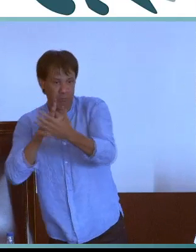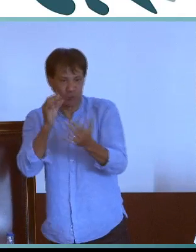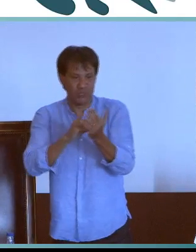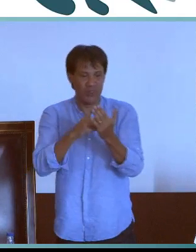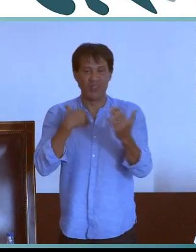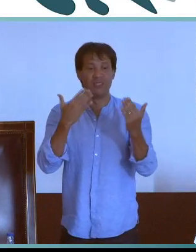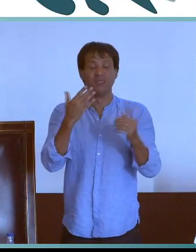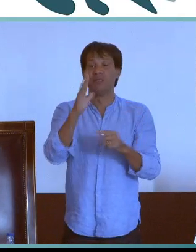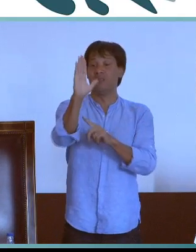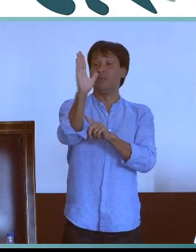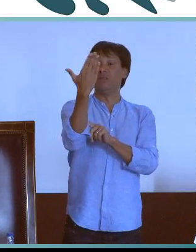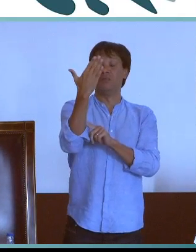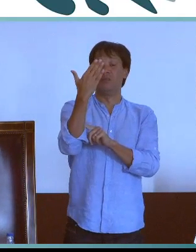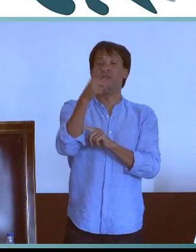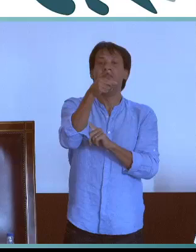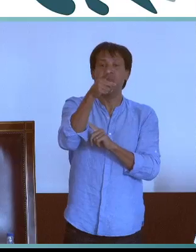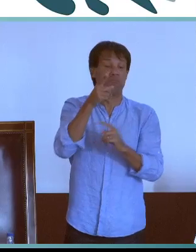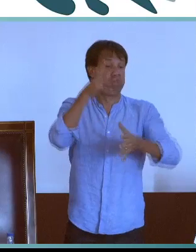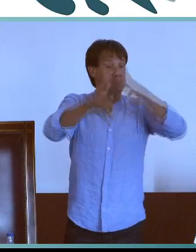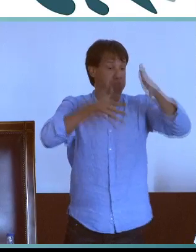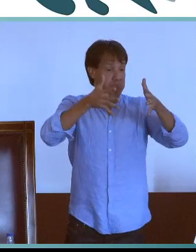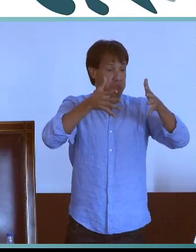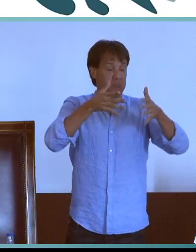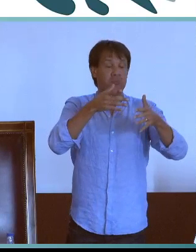haber muchos o pocos significados.